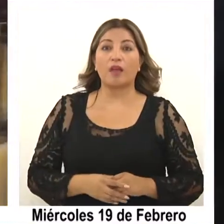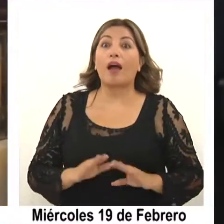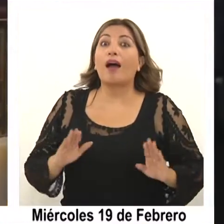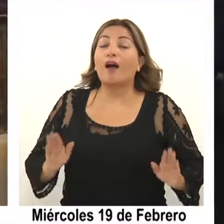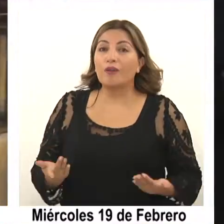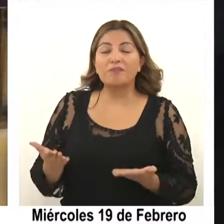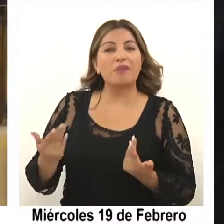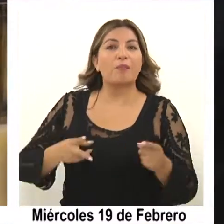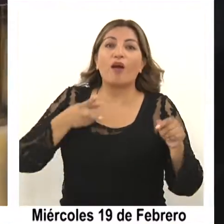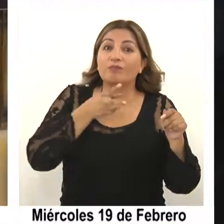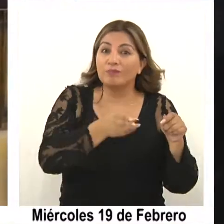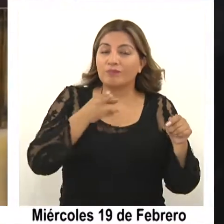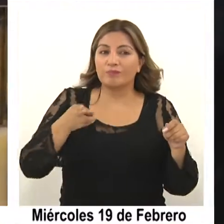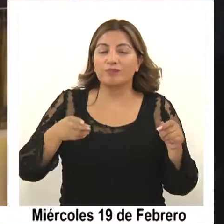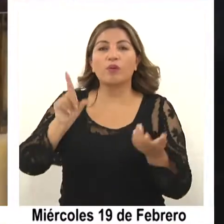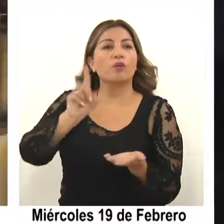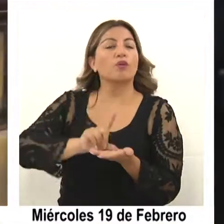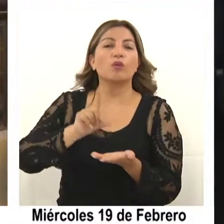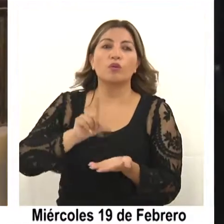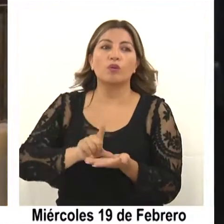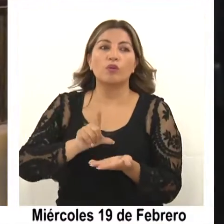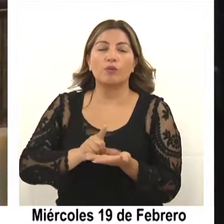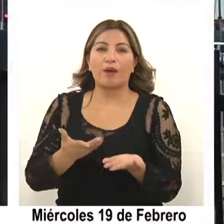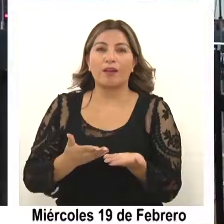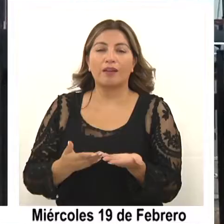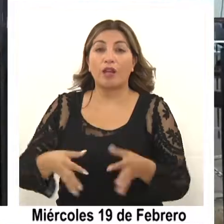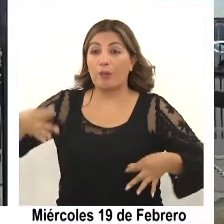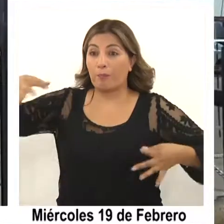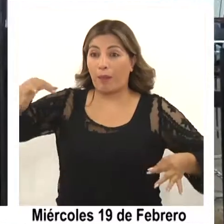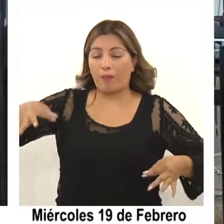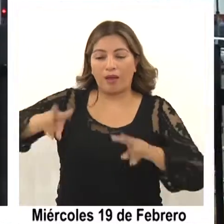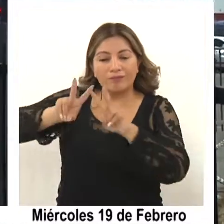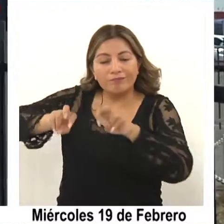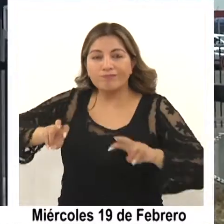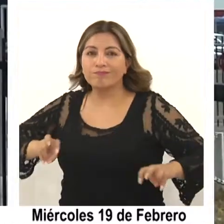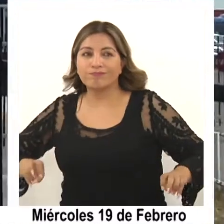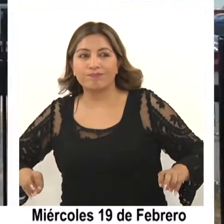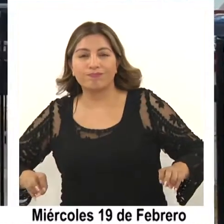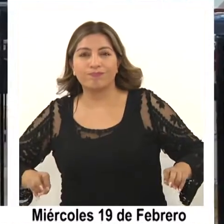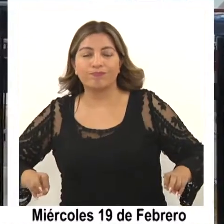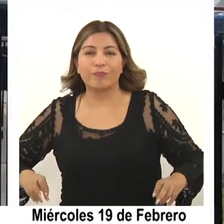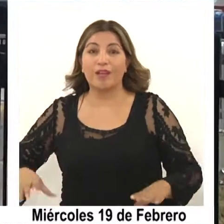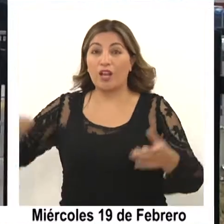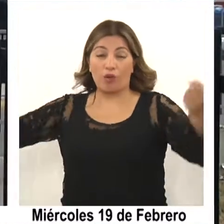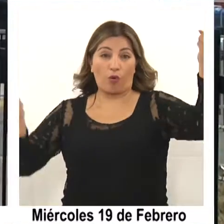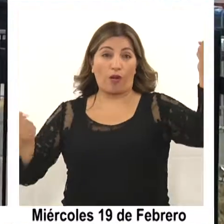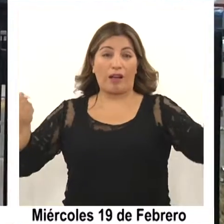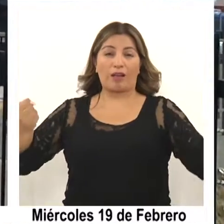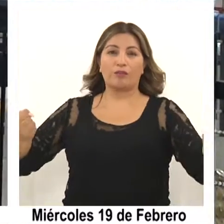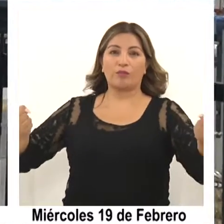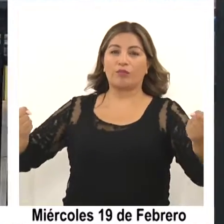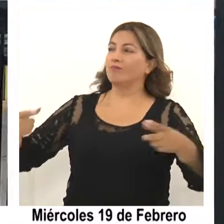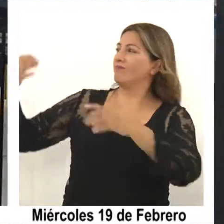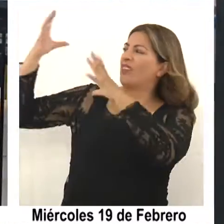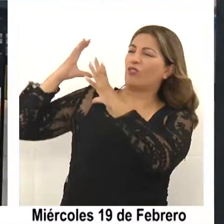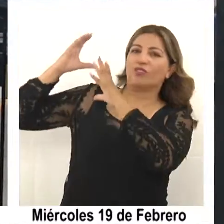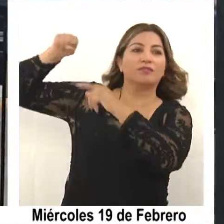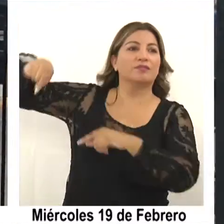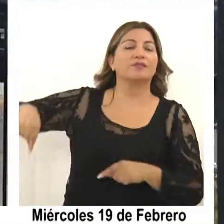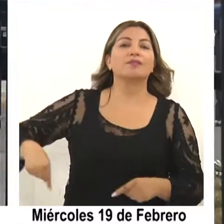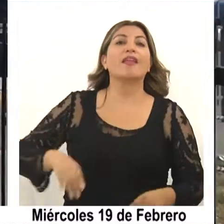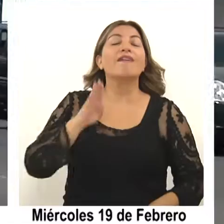espera la inauguración de una zona para revisión de documentación y carga de los camiones con una plaza de servicios higiénicos